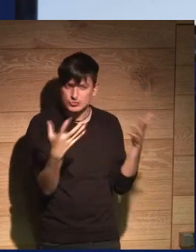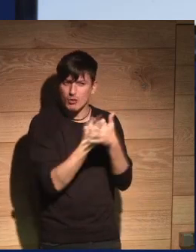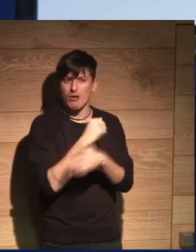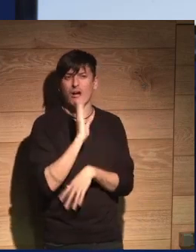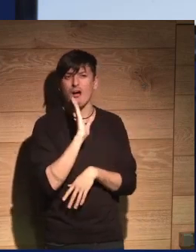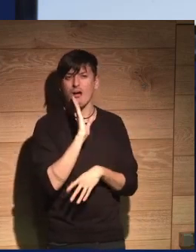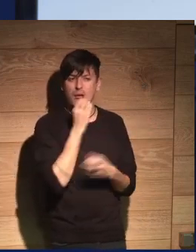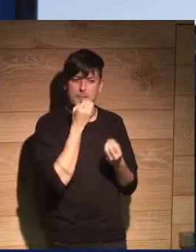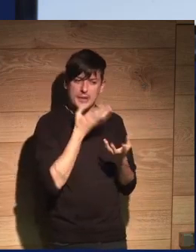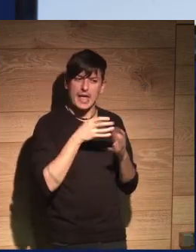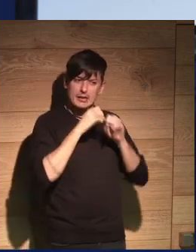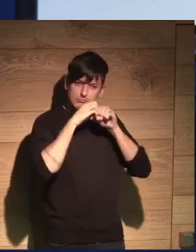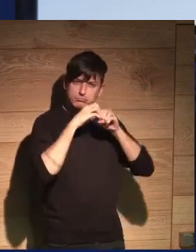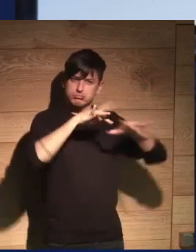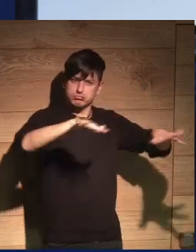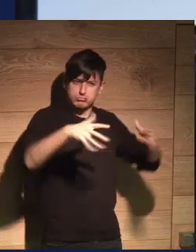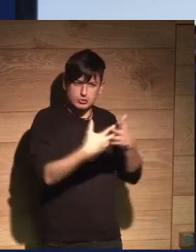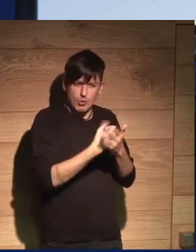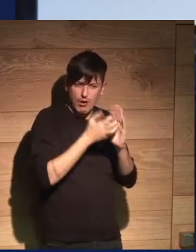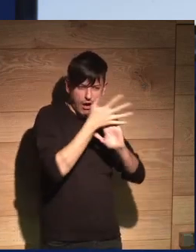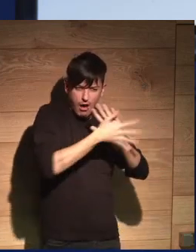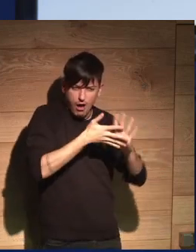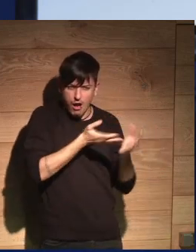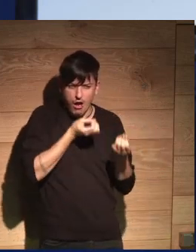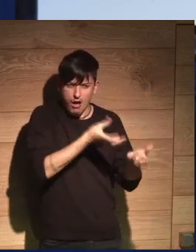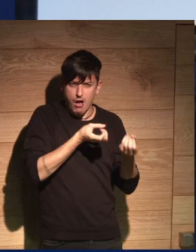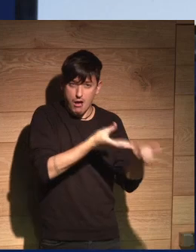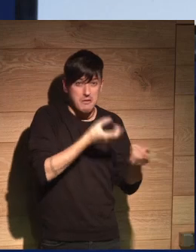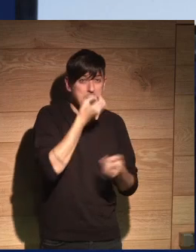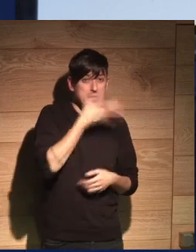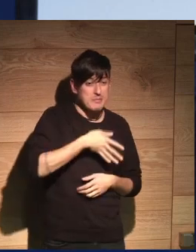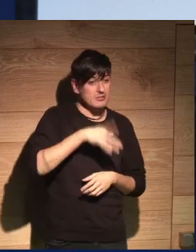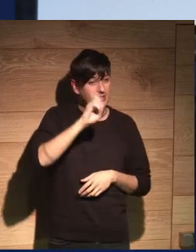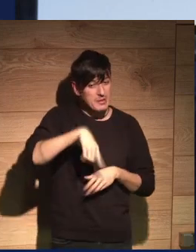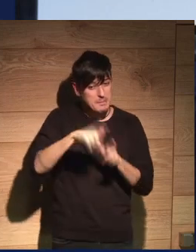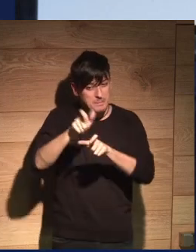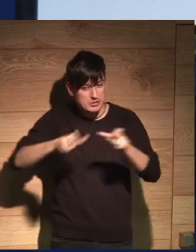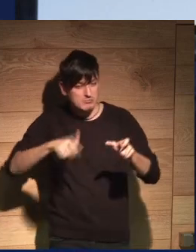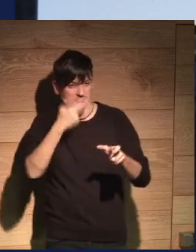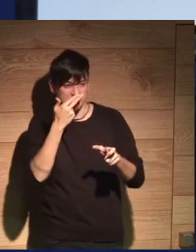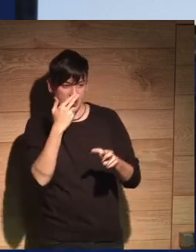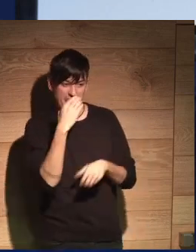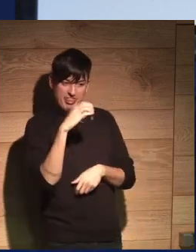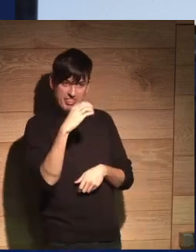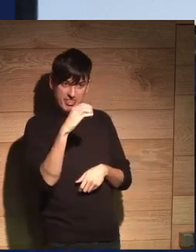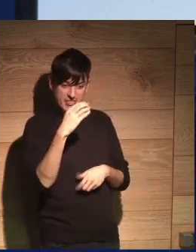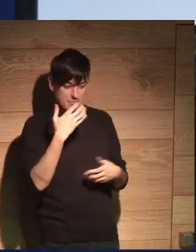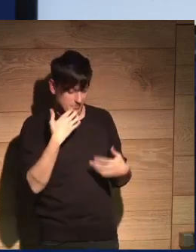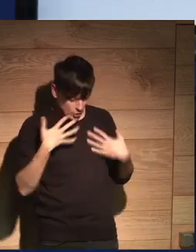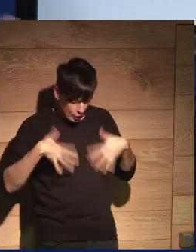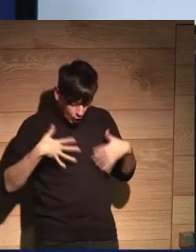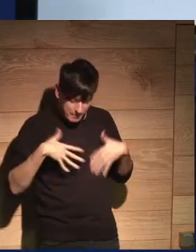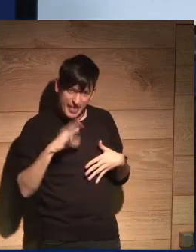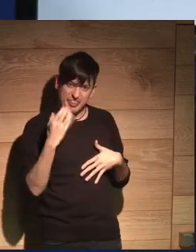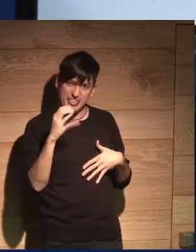esto y debemos divulgar y debemos hablar sobre todo ello, pero también hay personas que le interesa muchísimo la ciencia que nos rodea, la ciencia de nuestra ropa, la